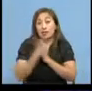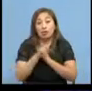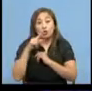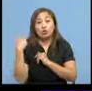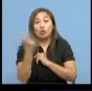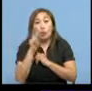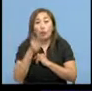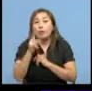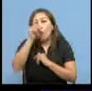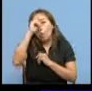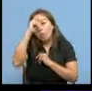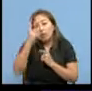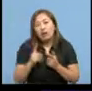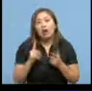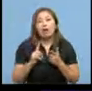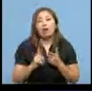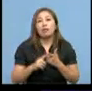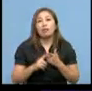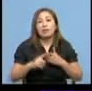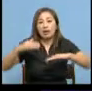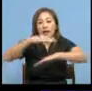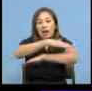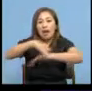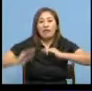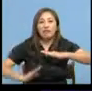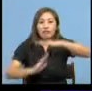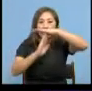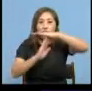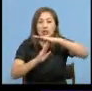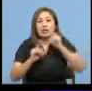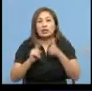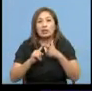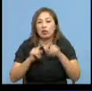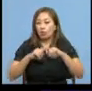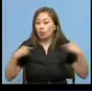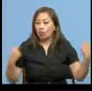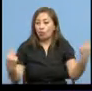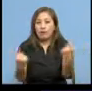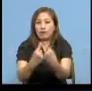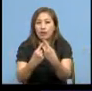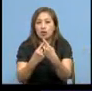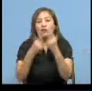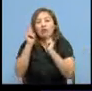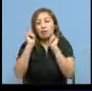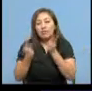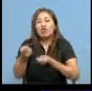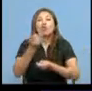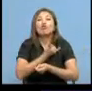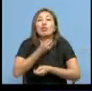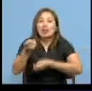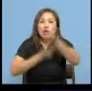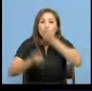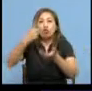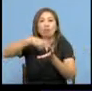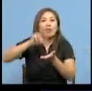de lo que son hospitales las avenidas de los de los bordes del centro mercado de concentración y abasto parque san